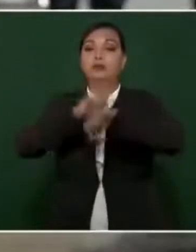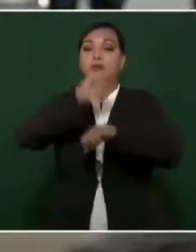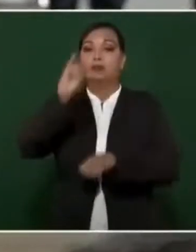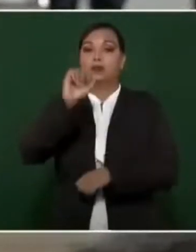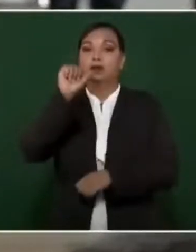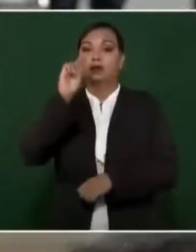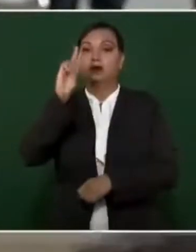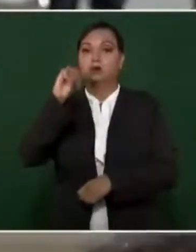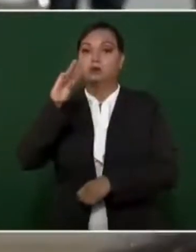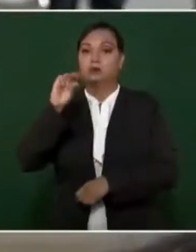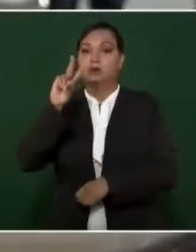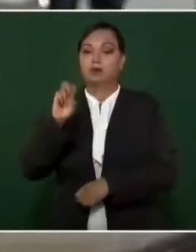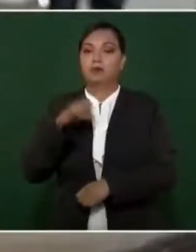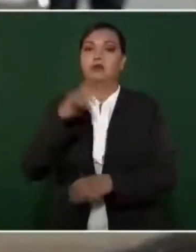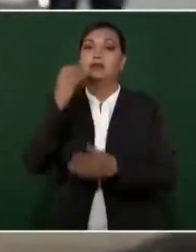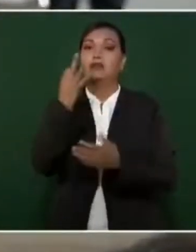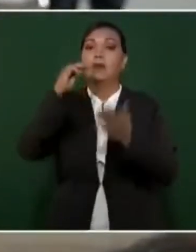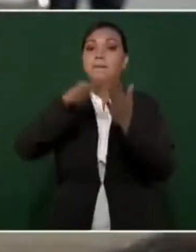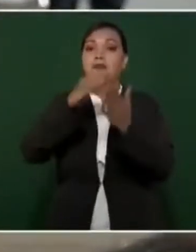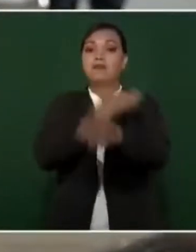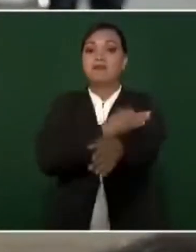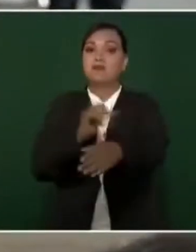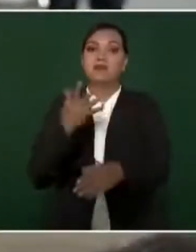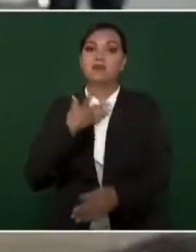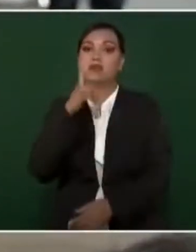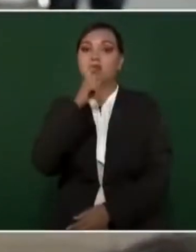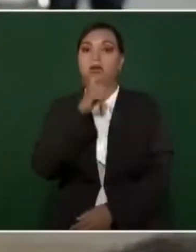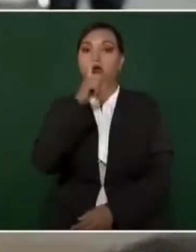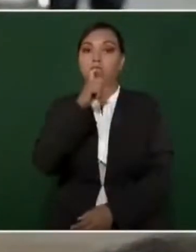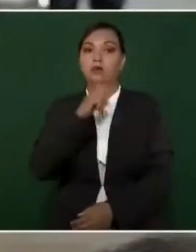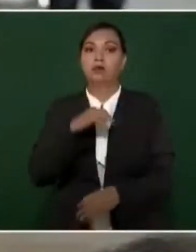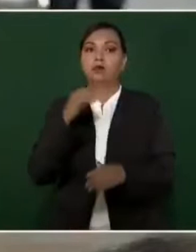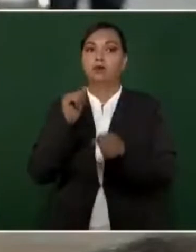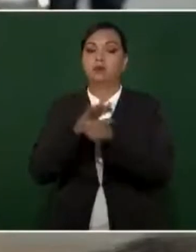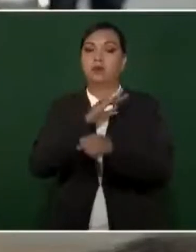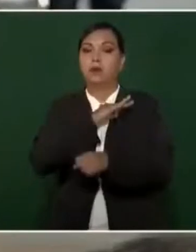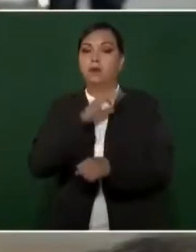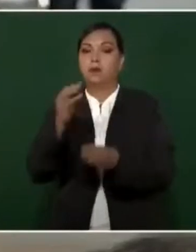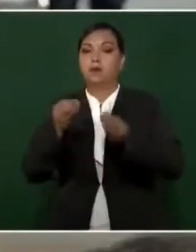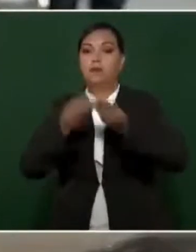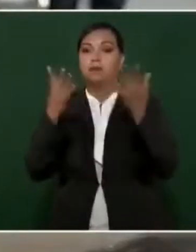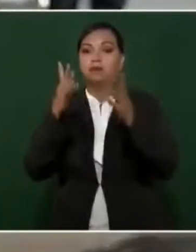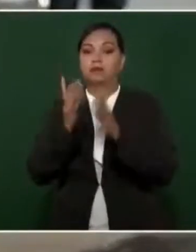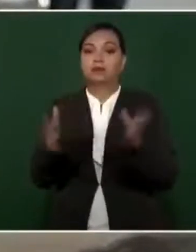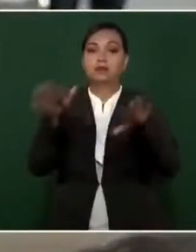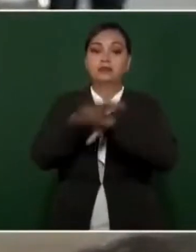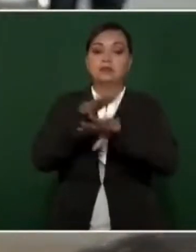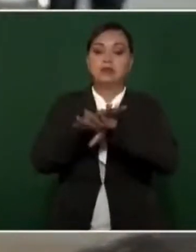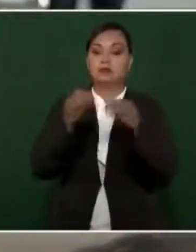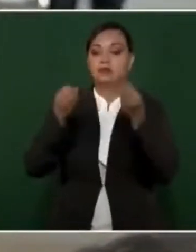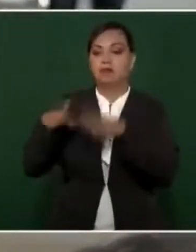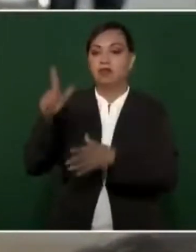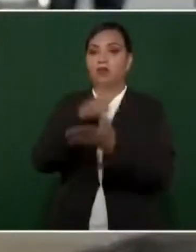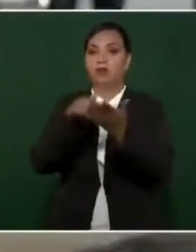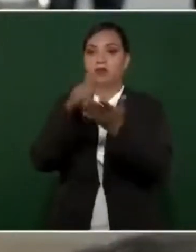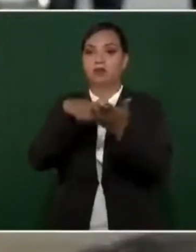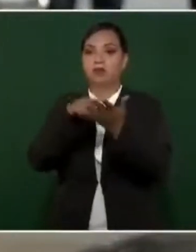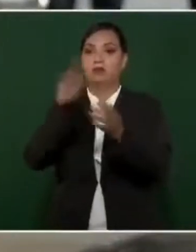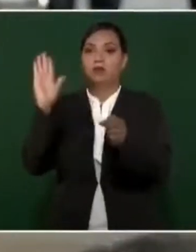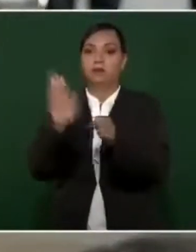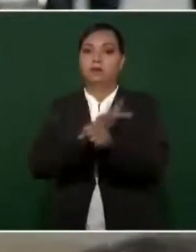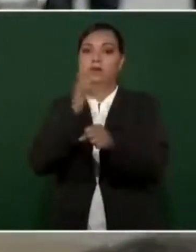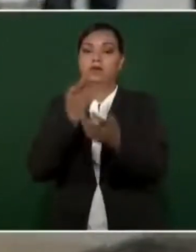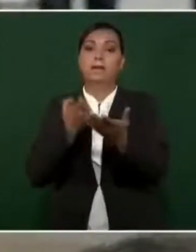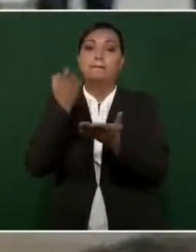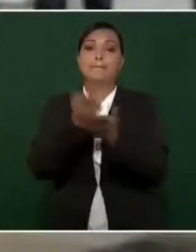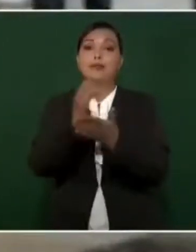agua. Los que se han podido, muchos han emigrado y han abandonado sus lugares porque pagan de 300 a 450